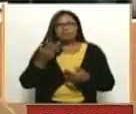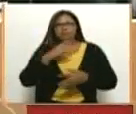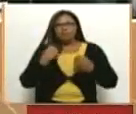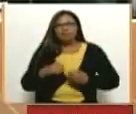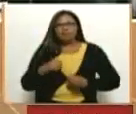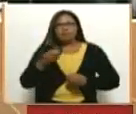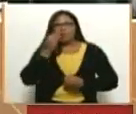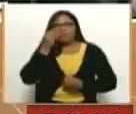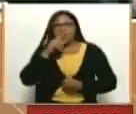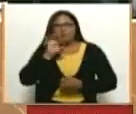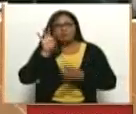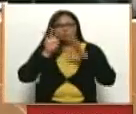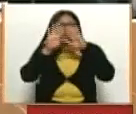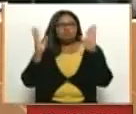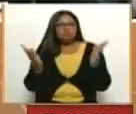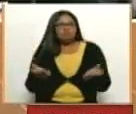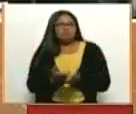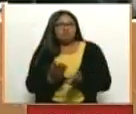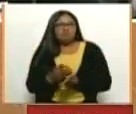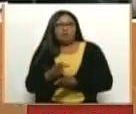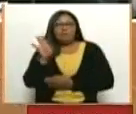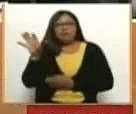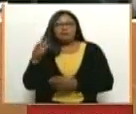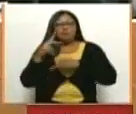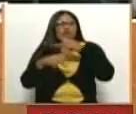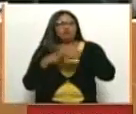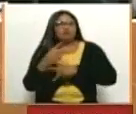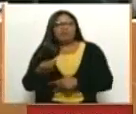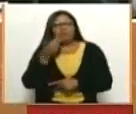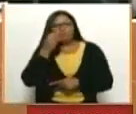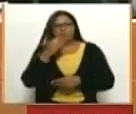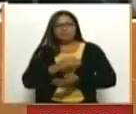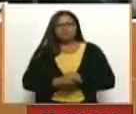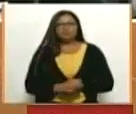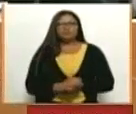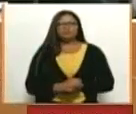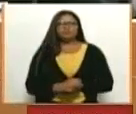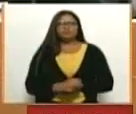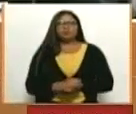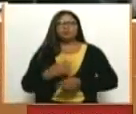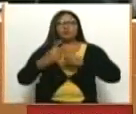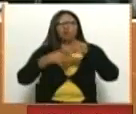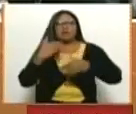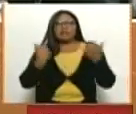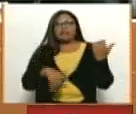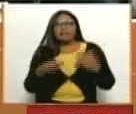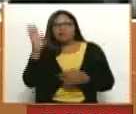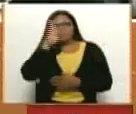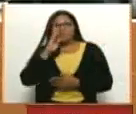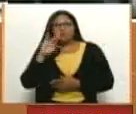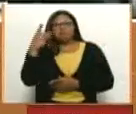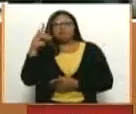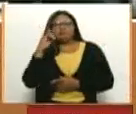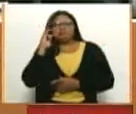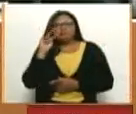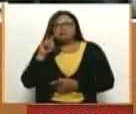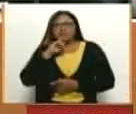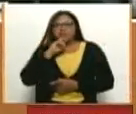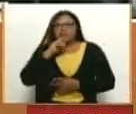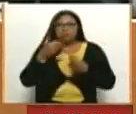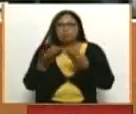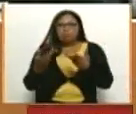a nivel mundial en los países productores. Los productores de Argentina, de Brasil, de Bolivia se han visto como